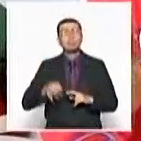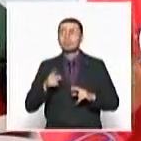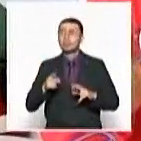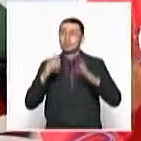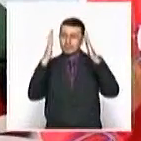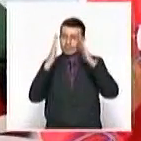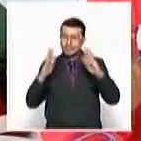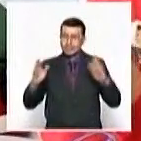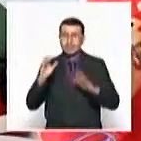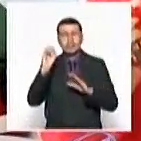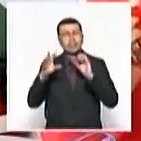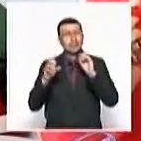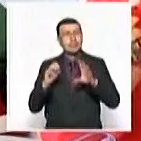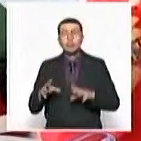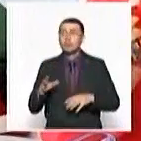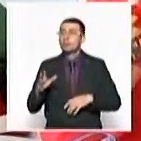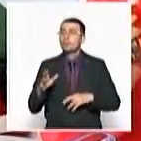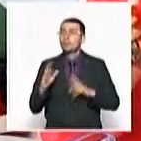pudiéramos